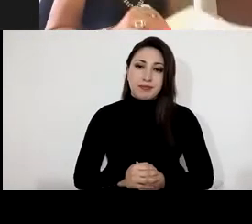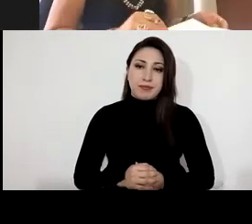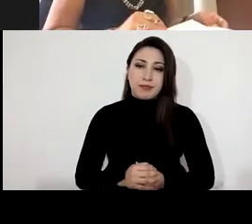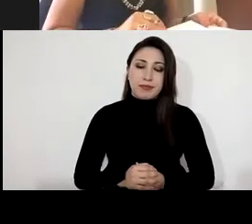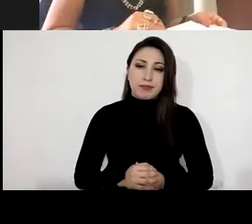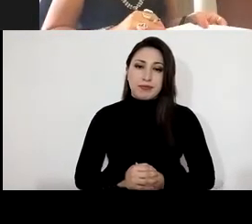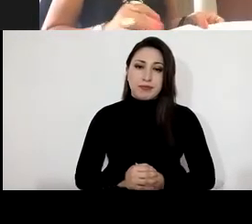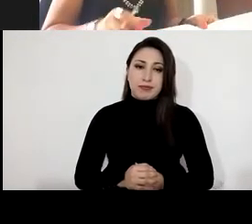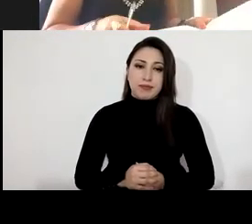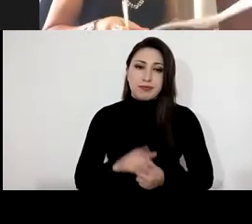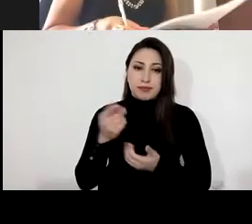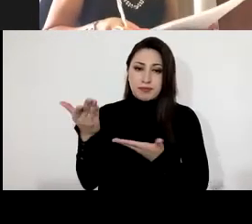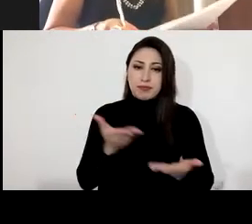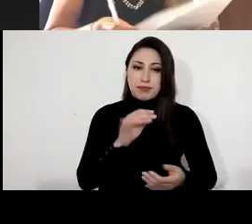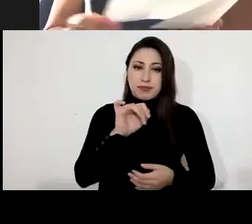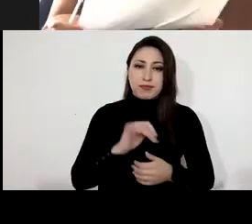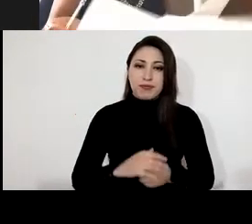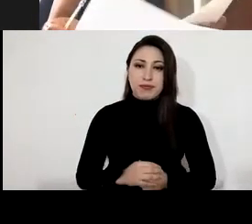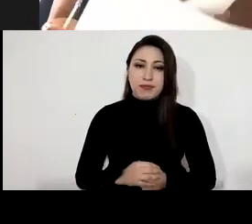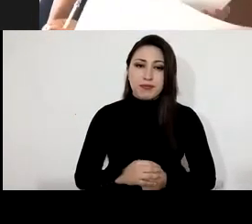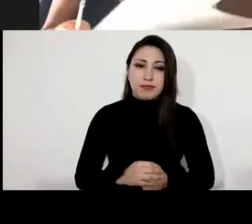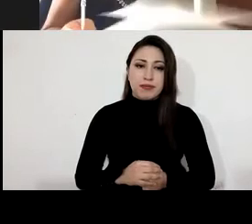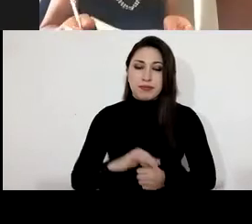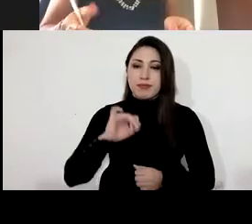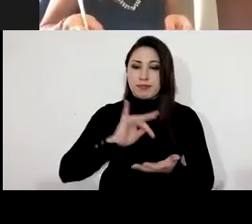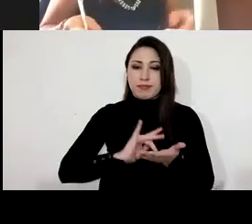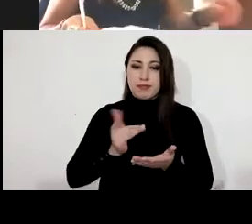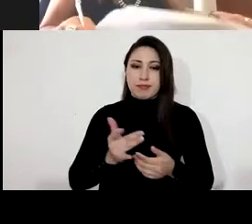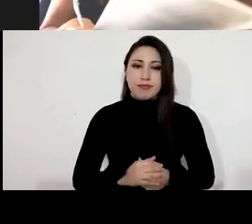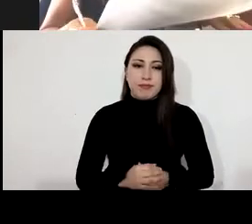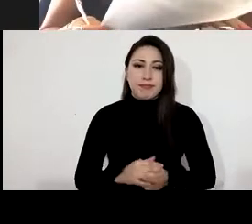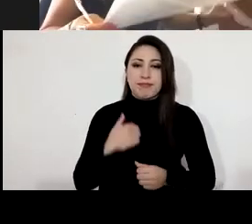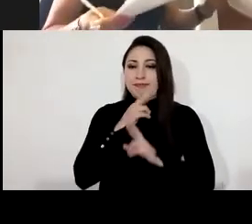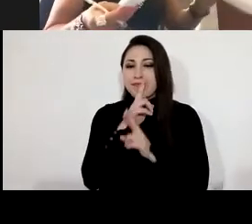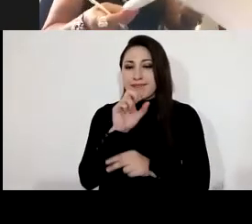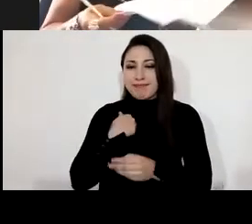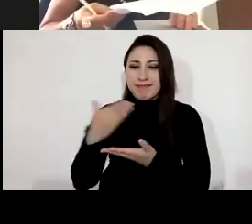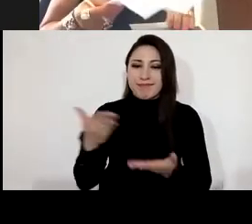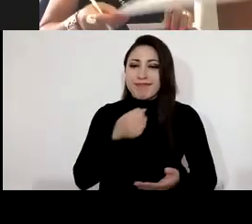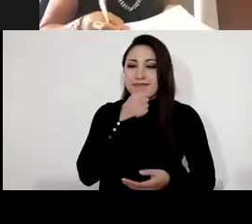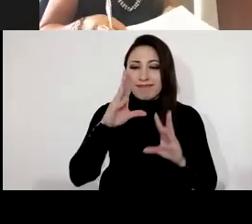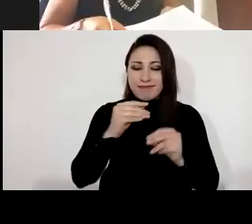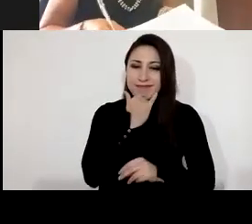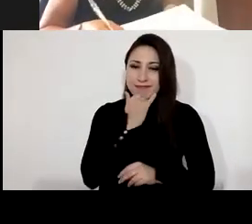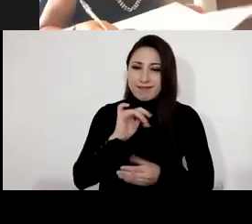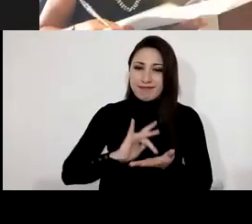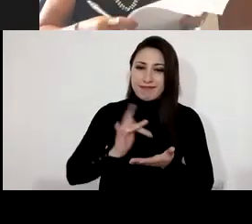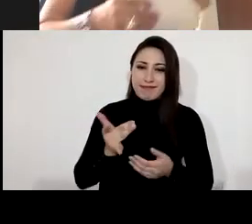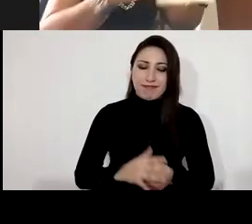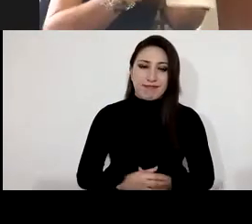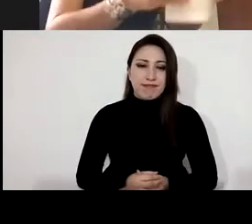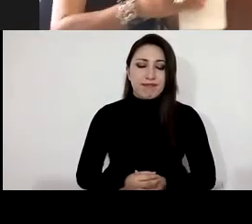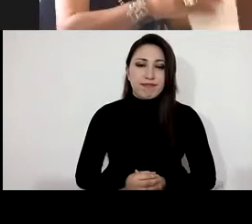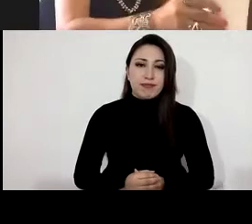También, ¿verdad, licenciada Marta? ¿Está ahí? Gracias. Perdón, me había abierto mi micrófono. Gracias. Gracias,